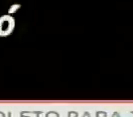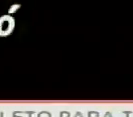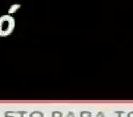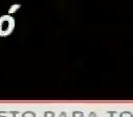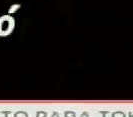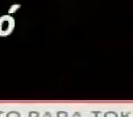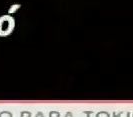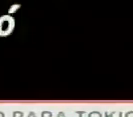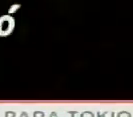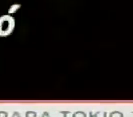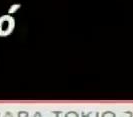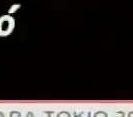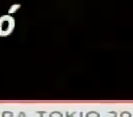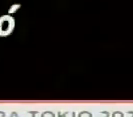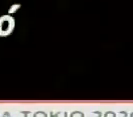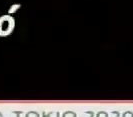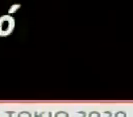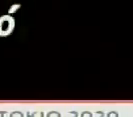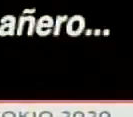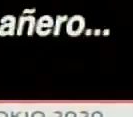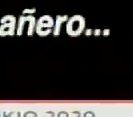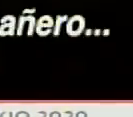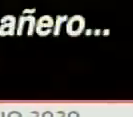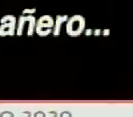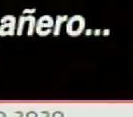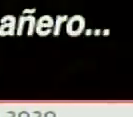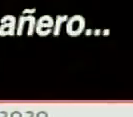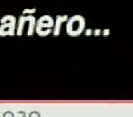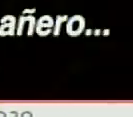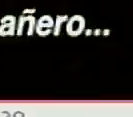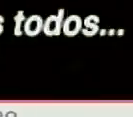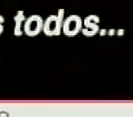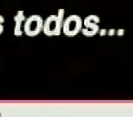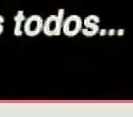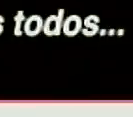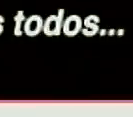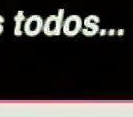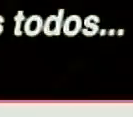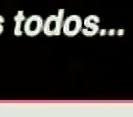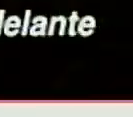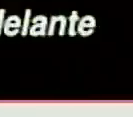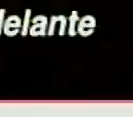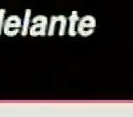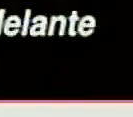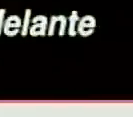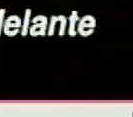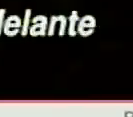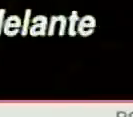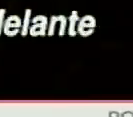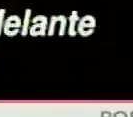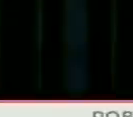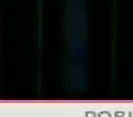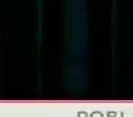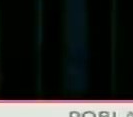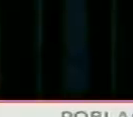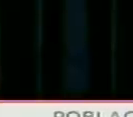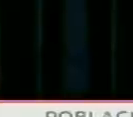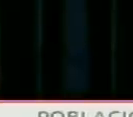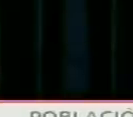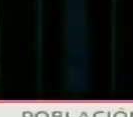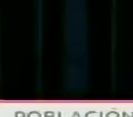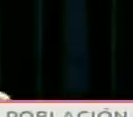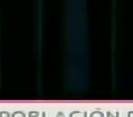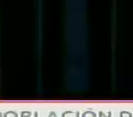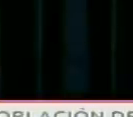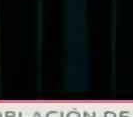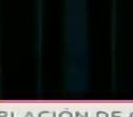te acabó lo de la guachapiza. Ahora se vienen los pies allá. Cuando movamos los pies todos, sacamos en adelante, ¿cómo se abuela?